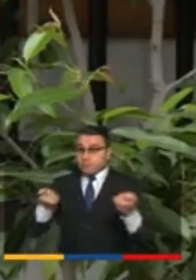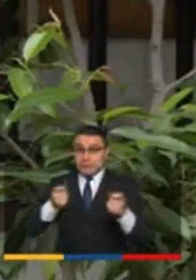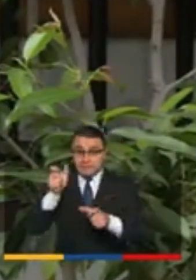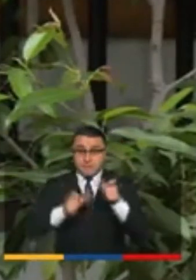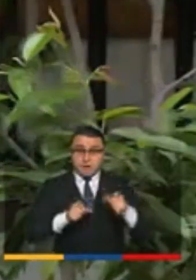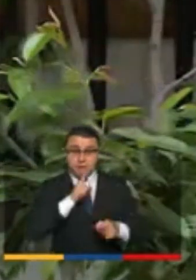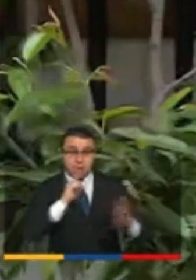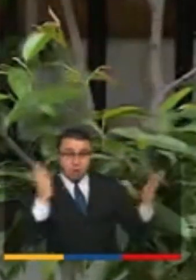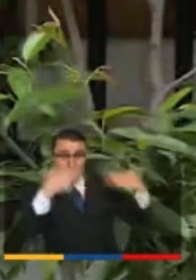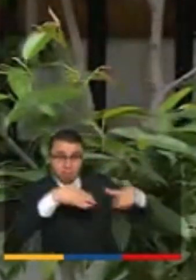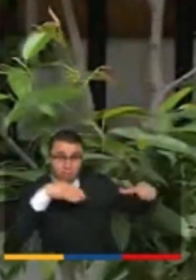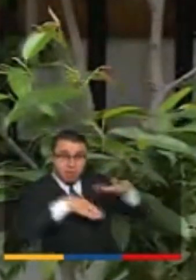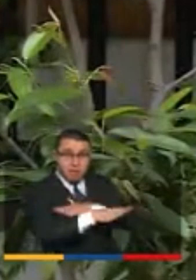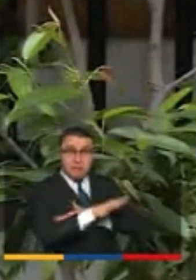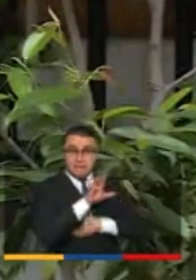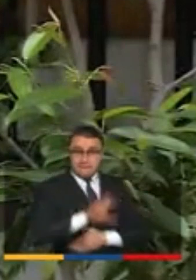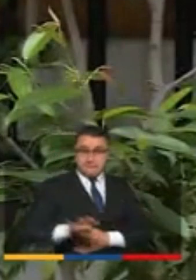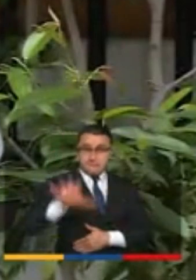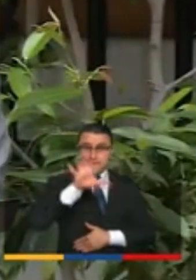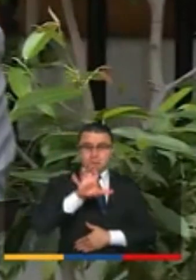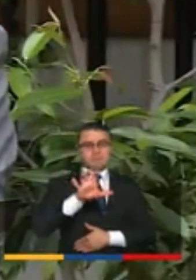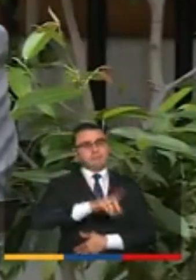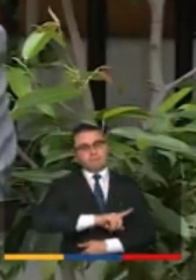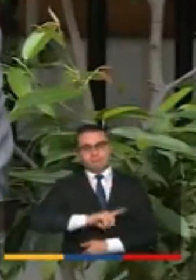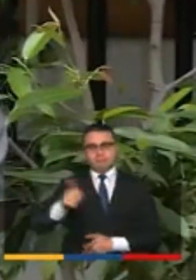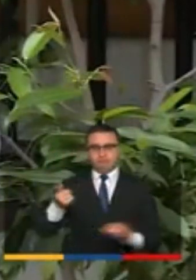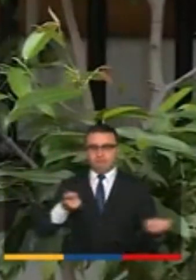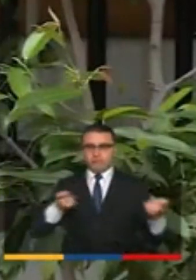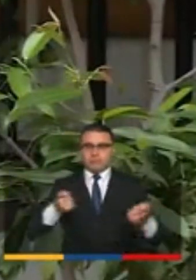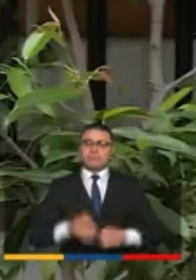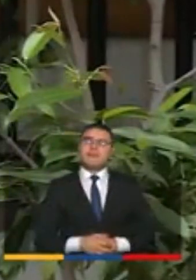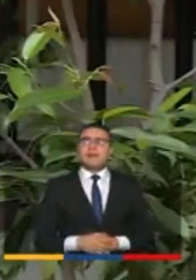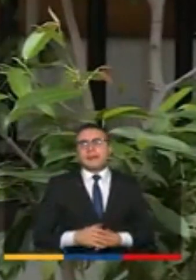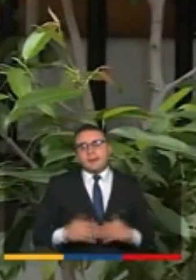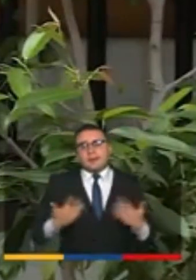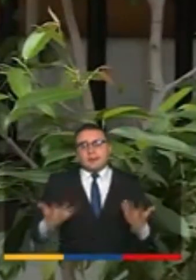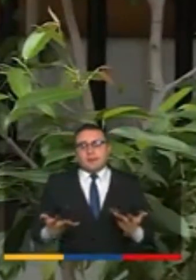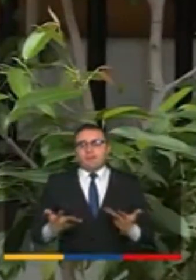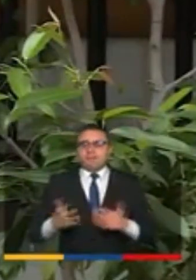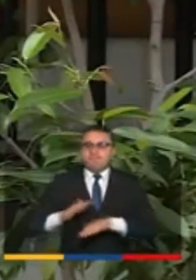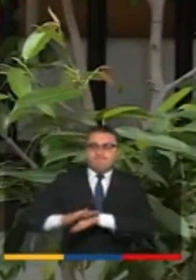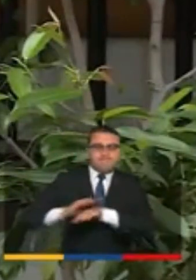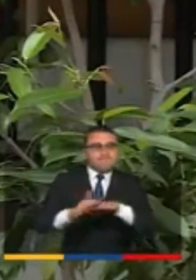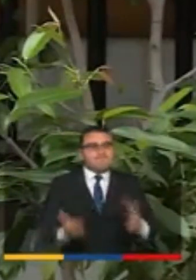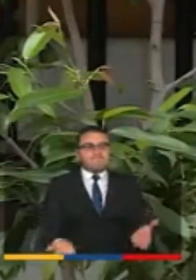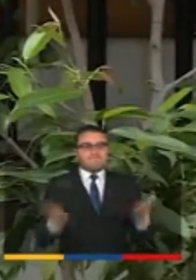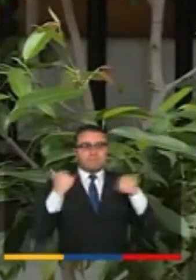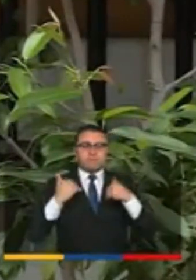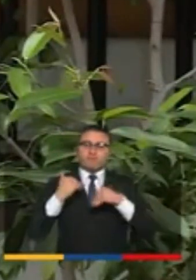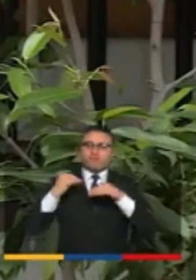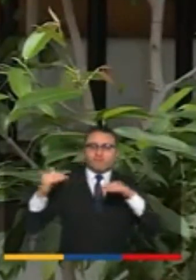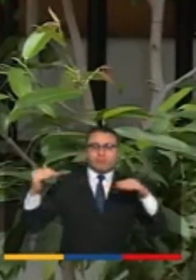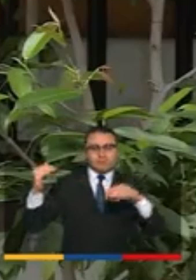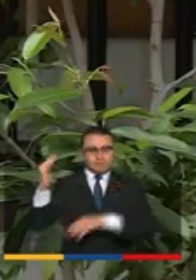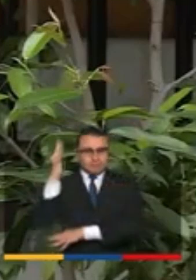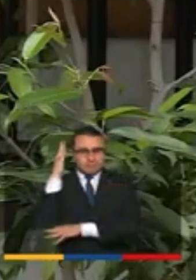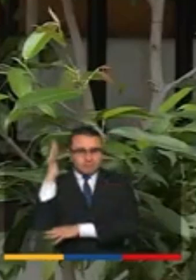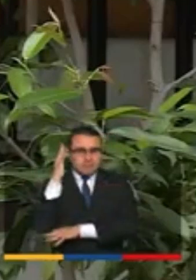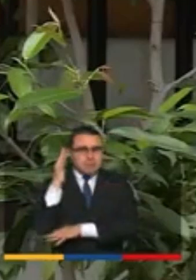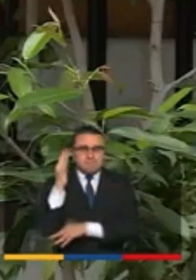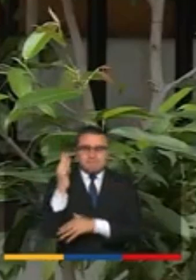migrantes. Para estos efectos acordamos convocar una sesión de trabajo de la Troika de la Conferencia Sudamericana sobre Migraciones a la